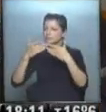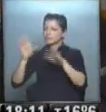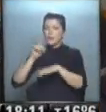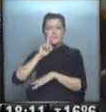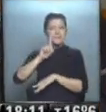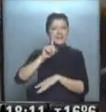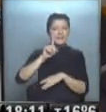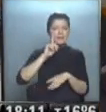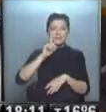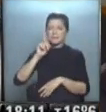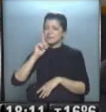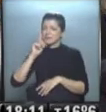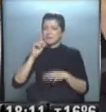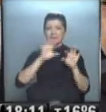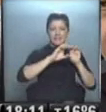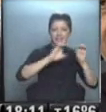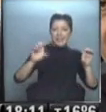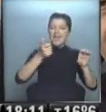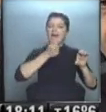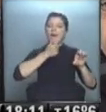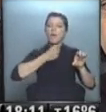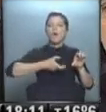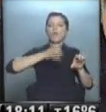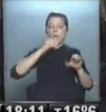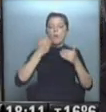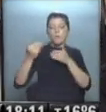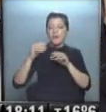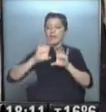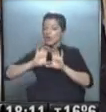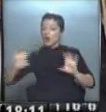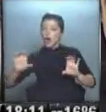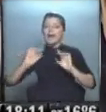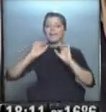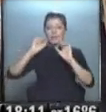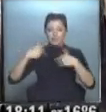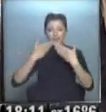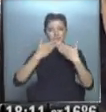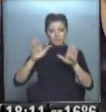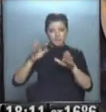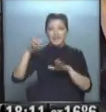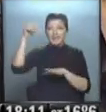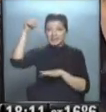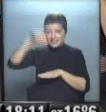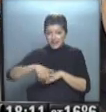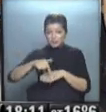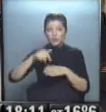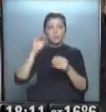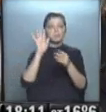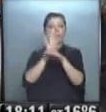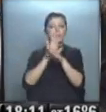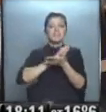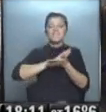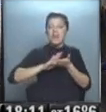de kilómetros de red de agua potable y de cloacas que son la base de un proyecto de salud. No